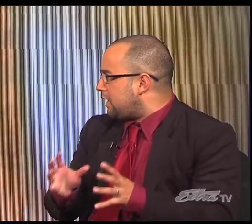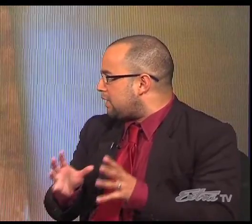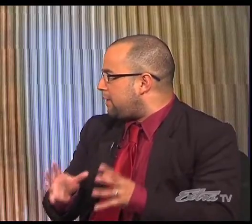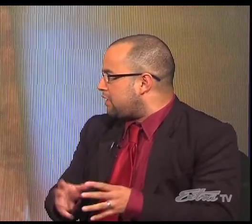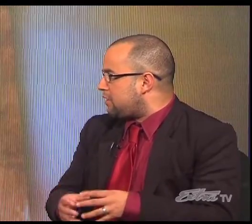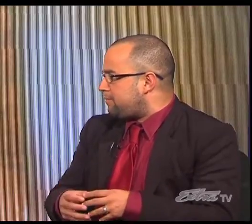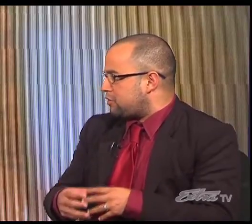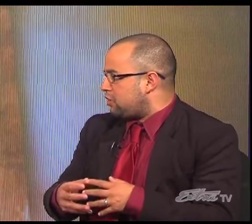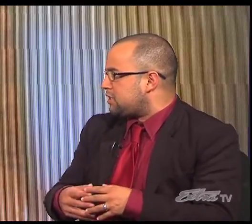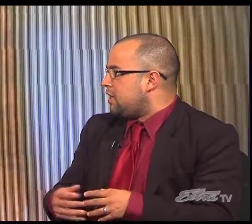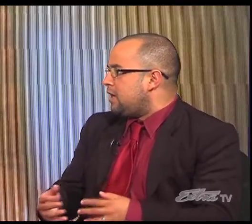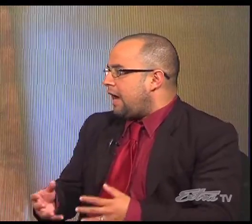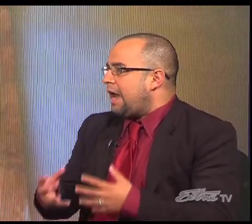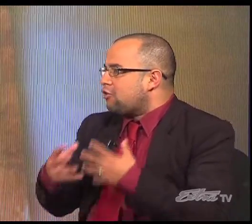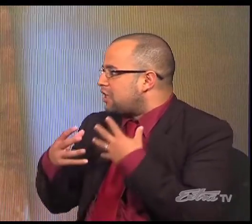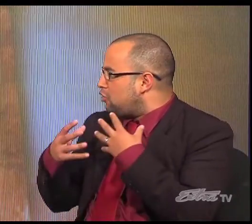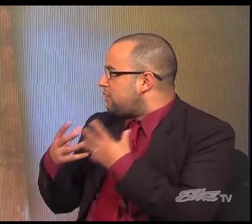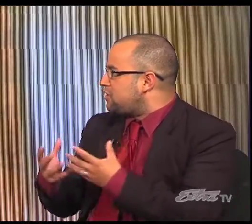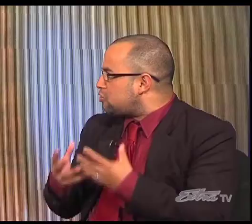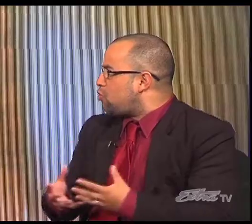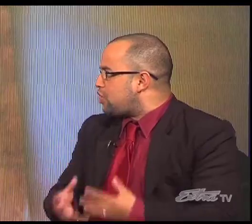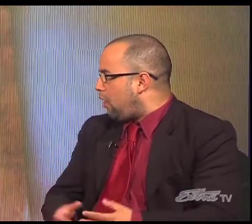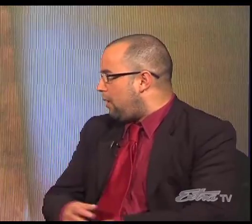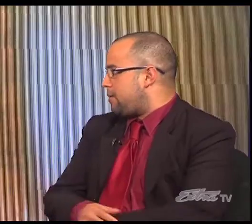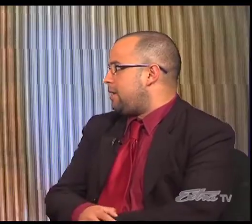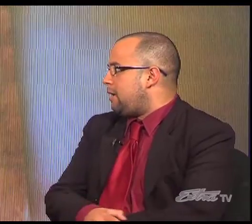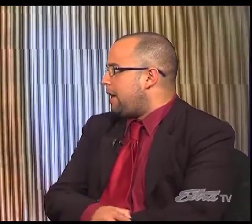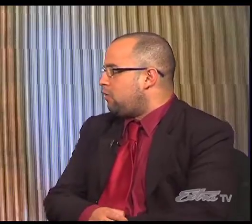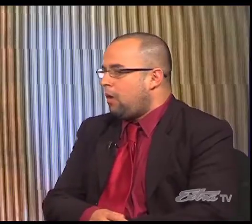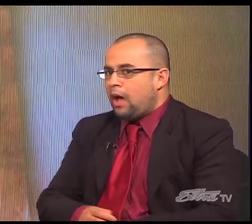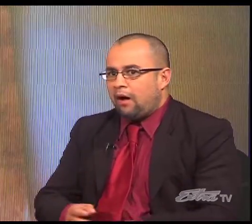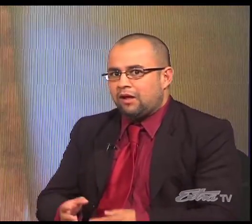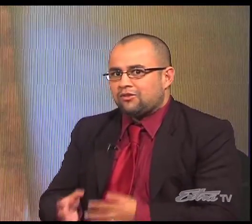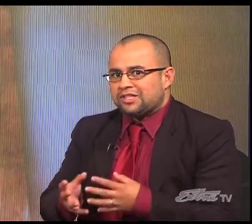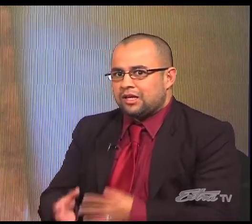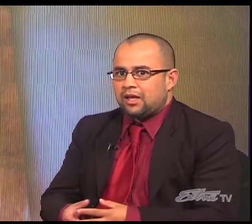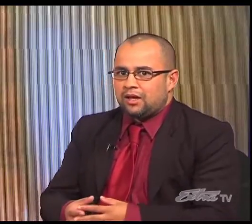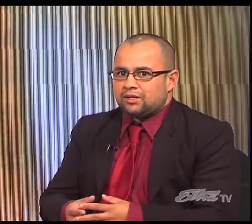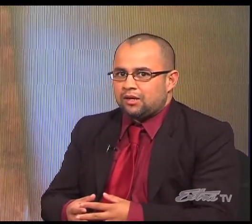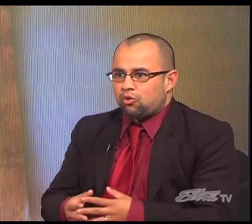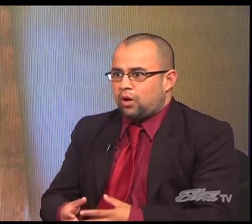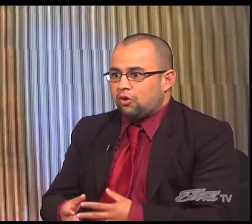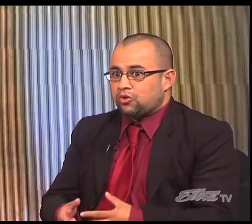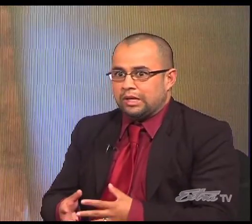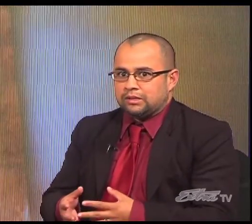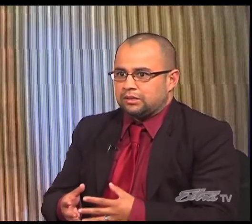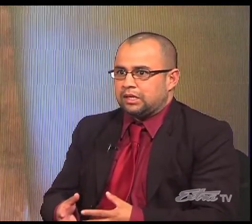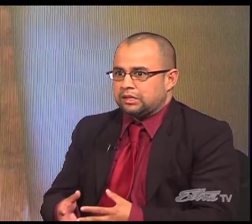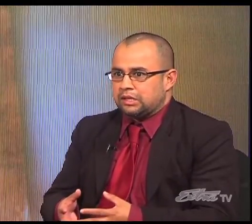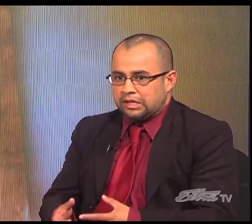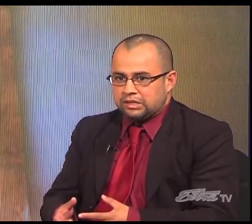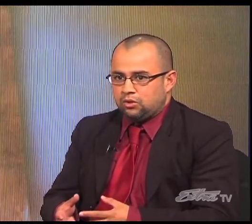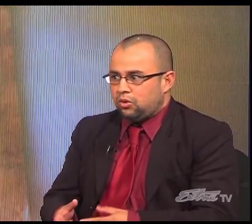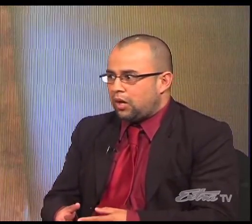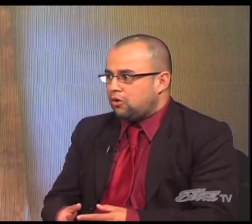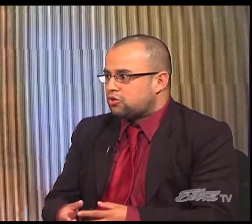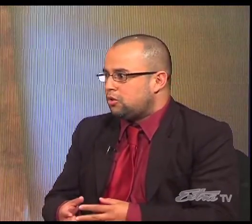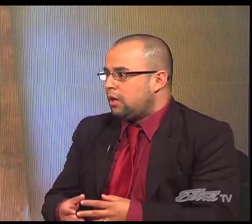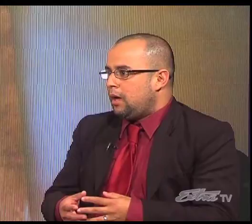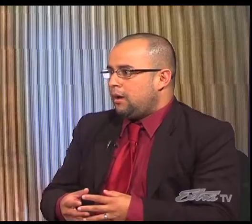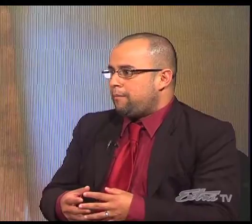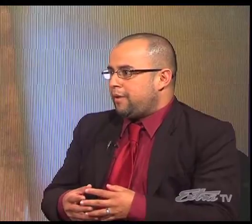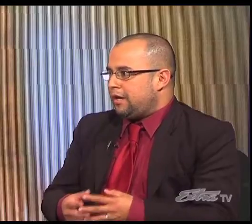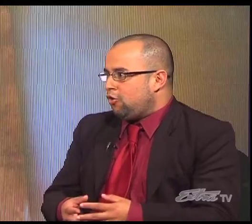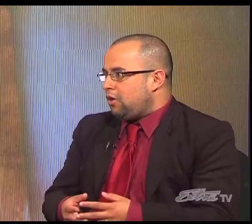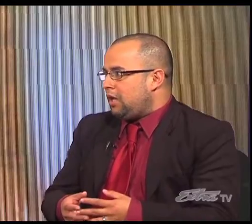Shoah directamente, personas a los que los hemos escuchado de primera mano hablando acerca del Holocausto, de las desgracias del